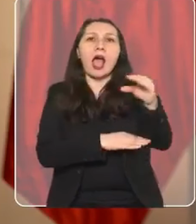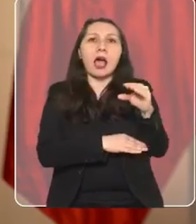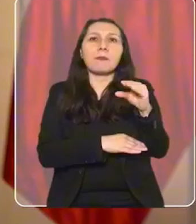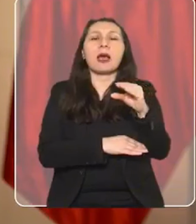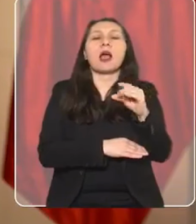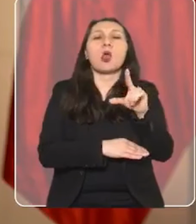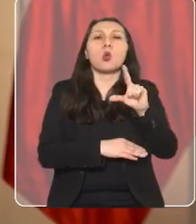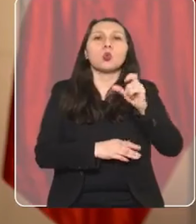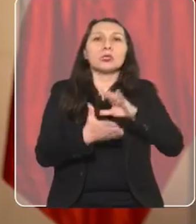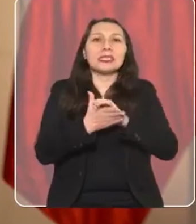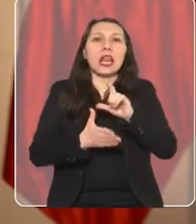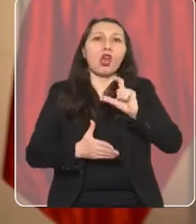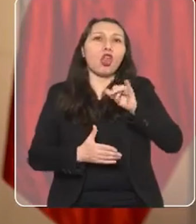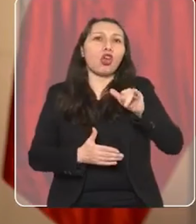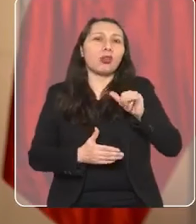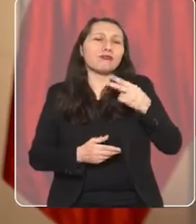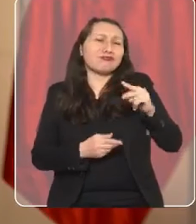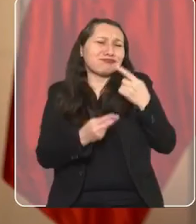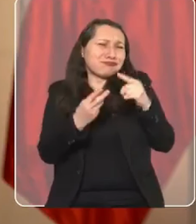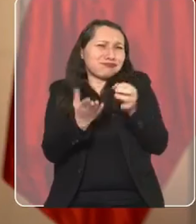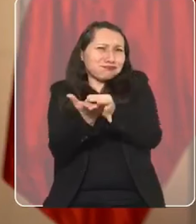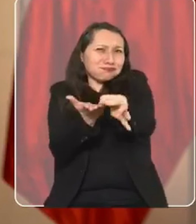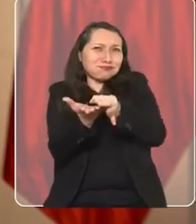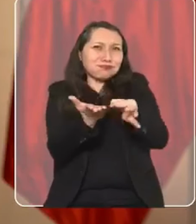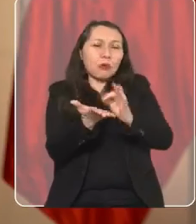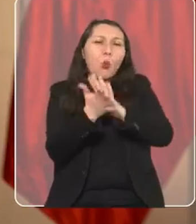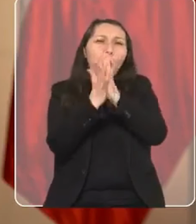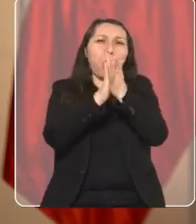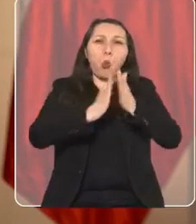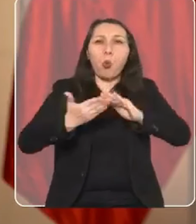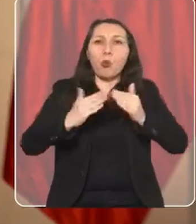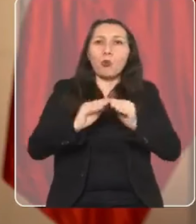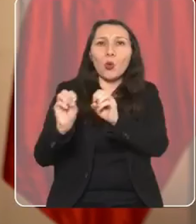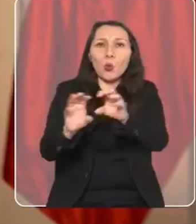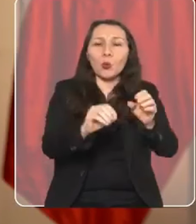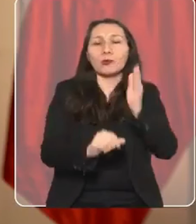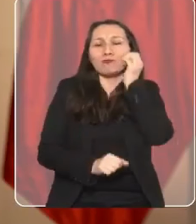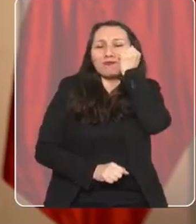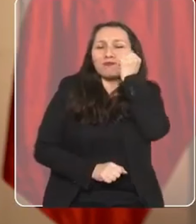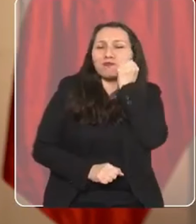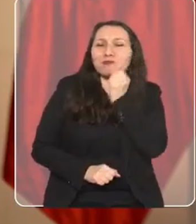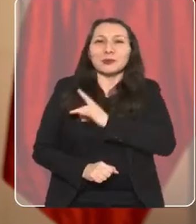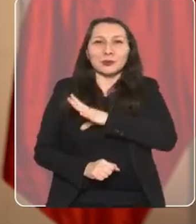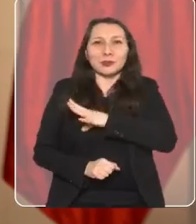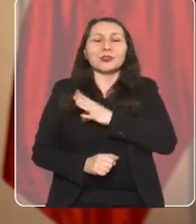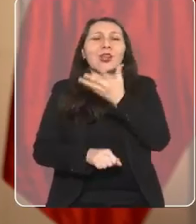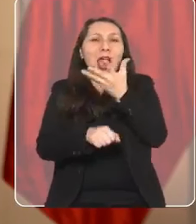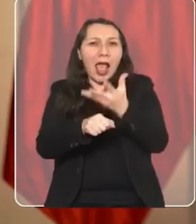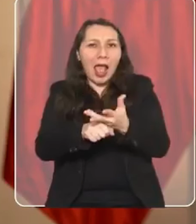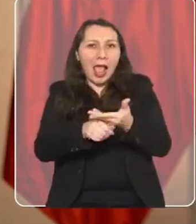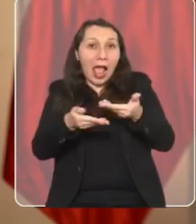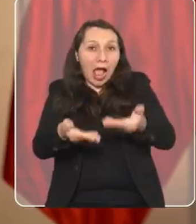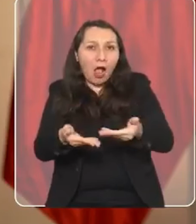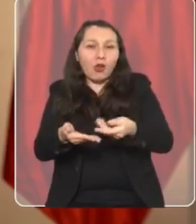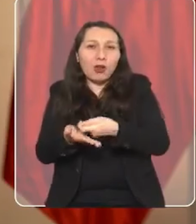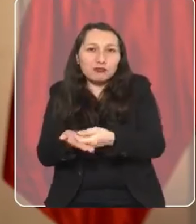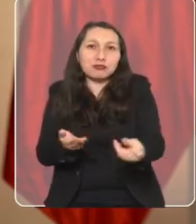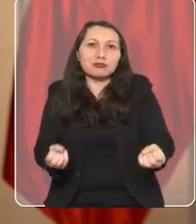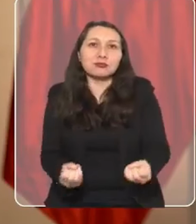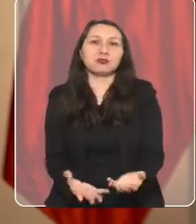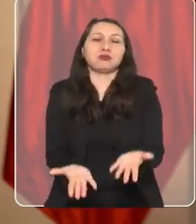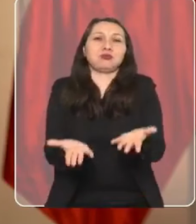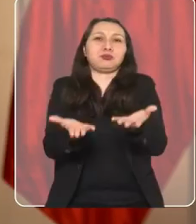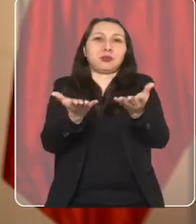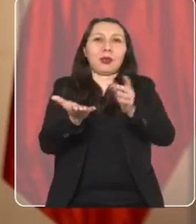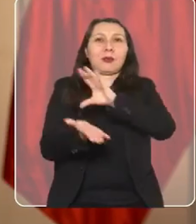Godoy alcayaga de michilla y en todas las comunidades educacionales de nuestro querido chile se cultiva el presente y el futuro de nuestro